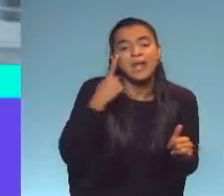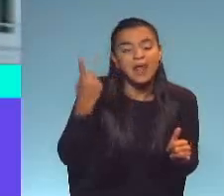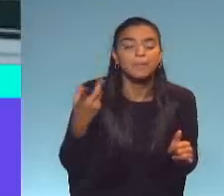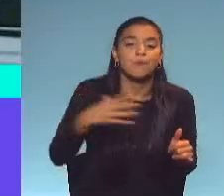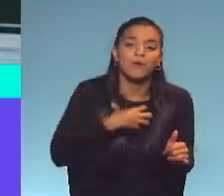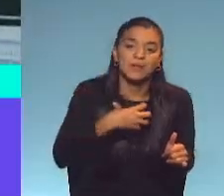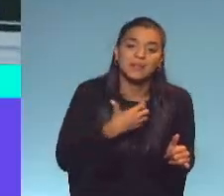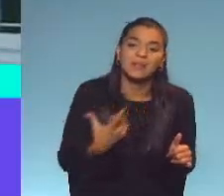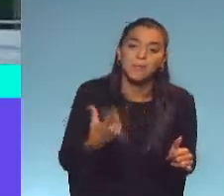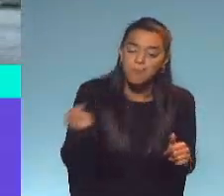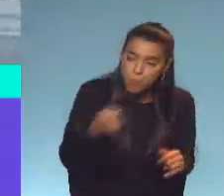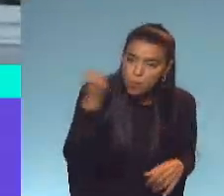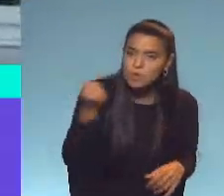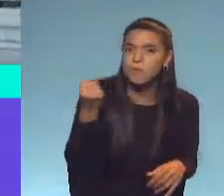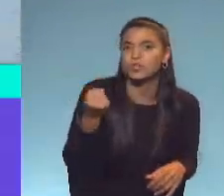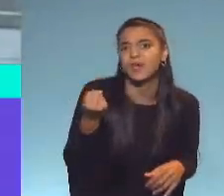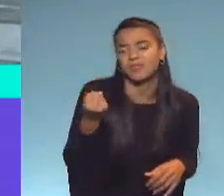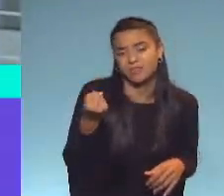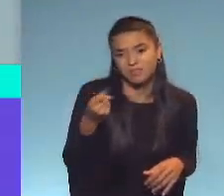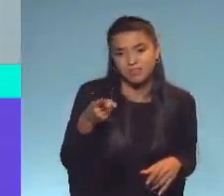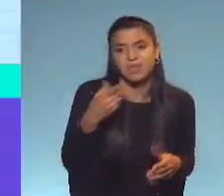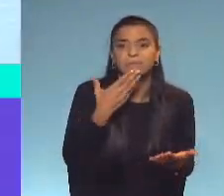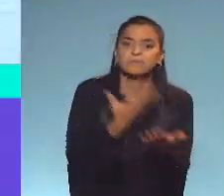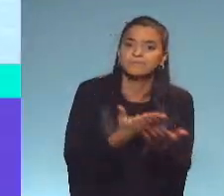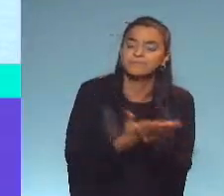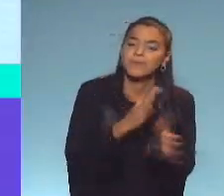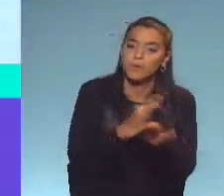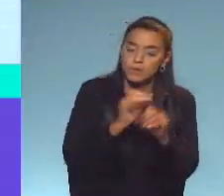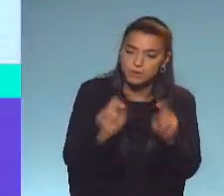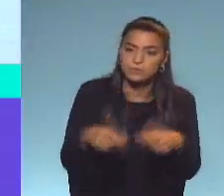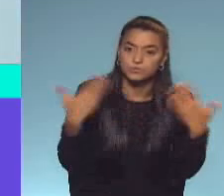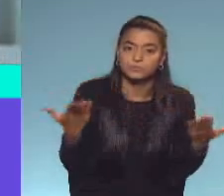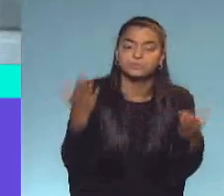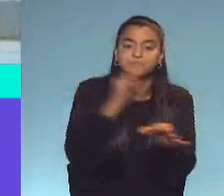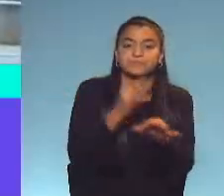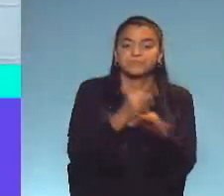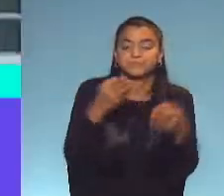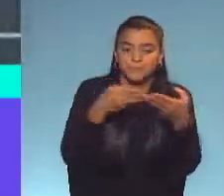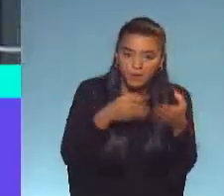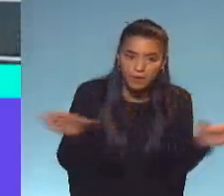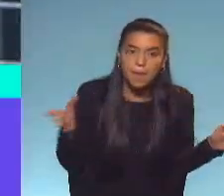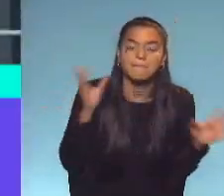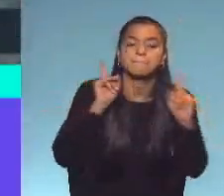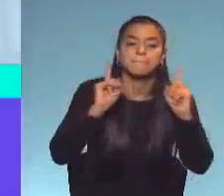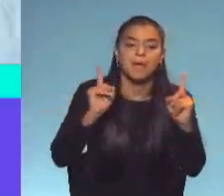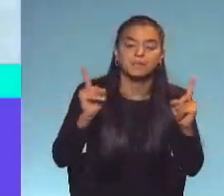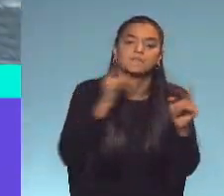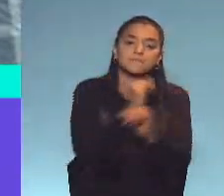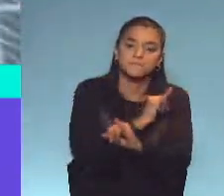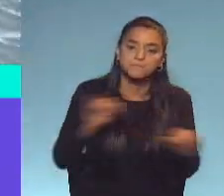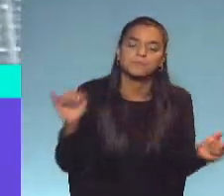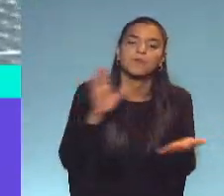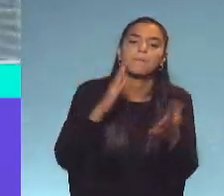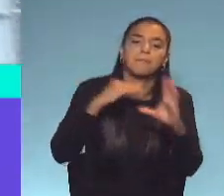clase es muy importante, que garantizamos su educación, por lo tanto, abrimos las puertas de la escuela, los maestros se informaron vía